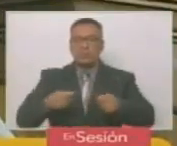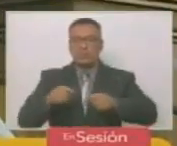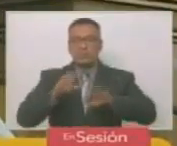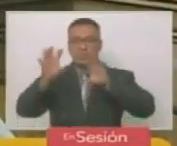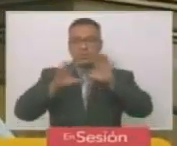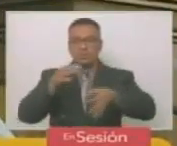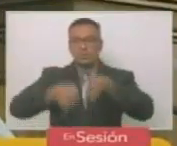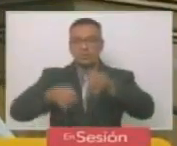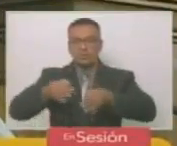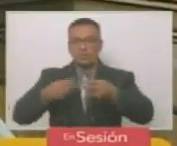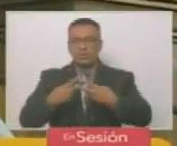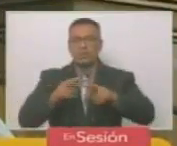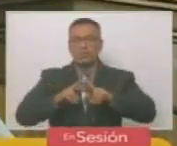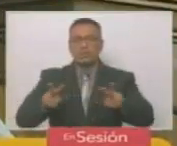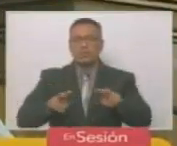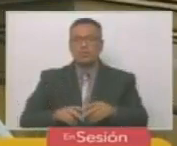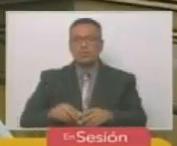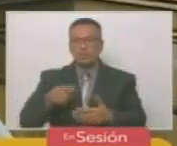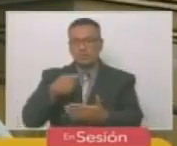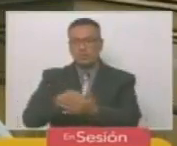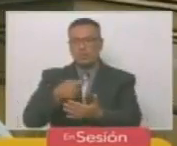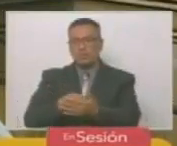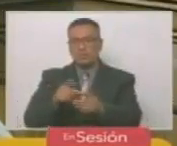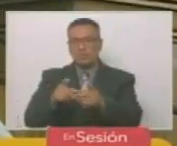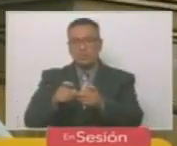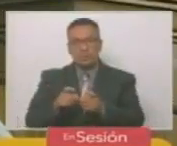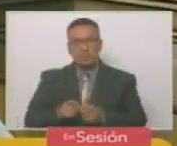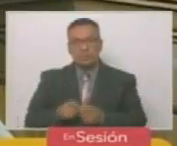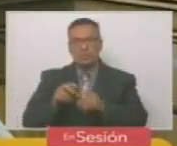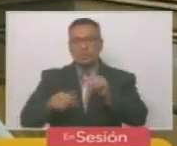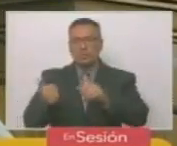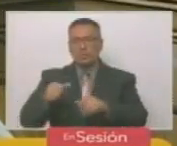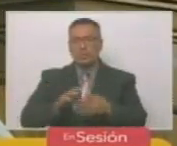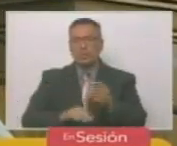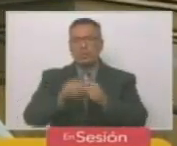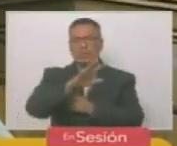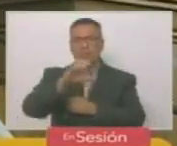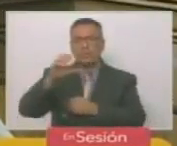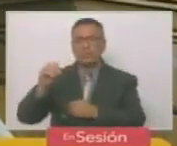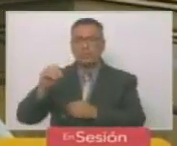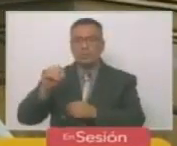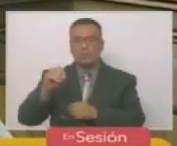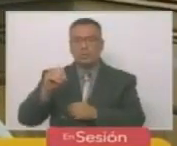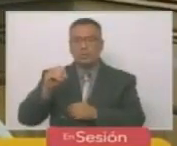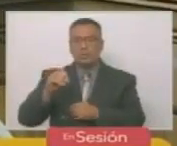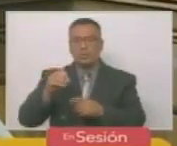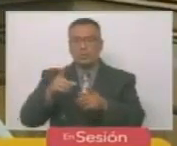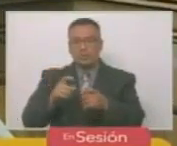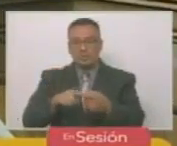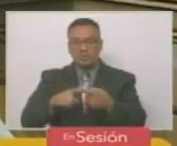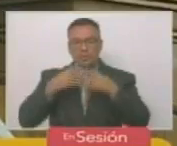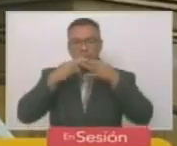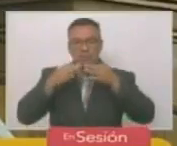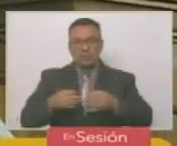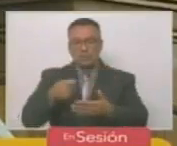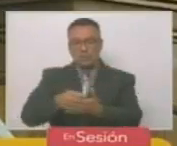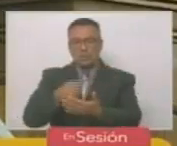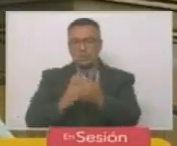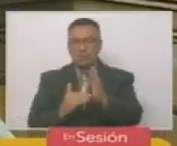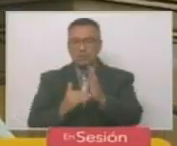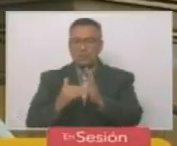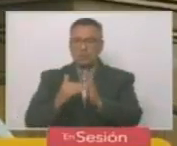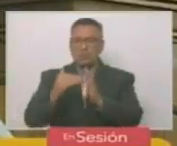Interiores, Justicia y Paz, se deberá cancelar una tasa que oscilará entre 10 a 50 veces el tipo de cambio oficial de la moneda de mayor